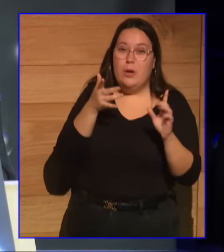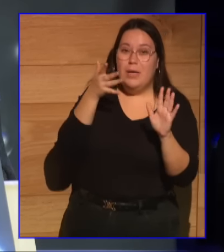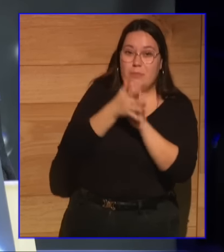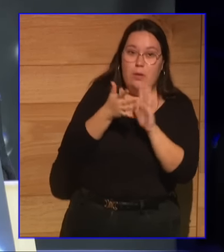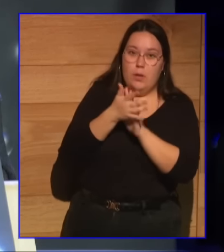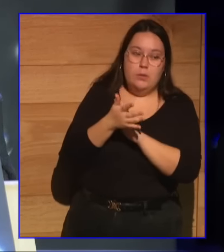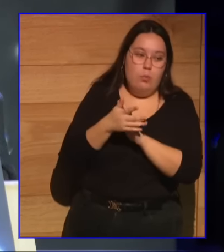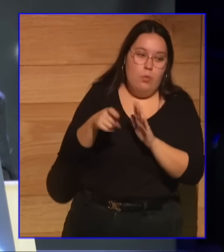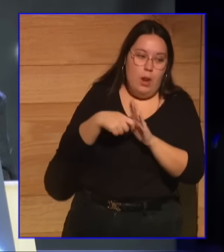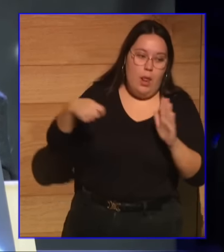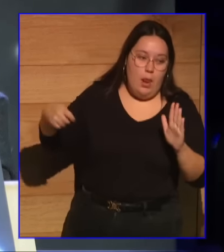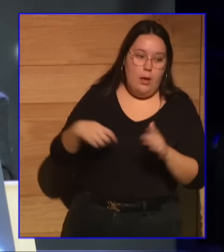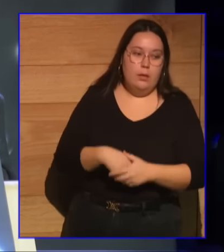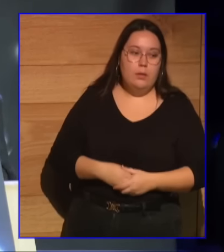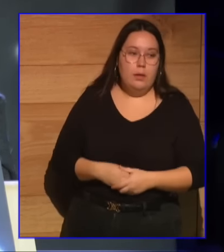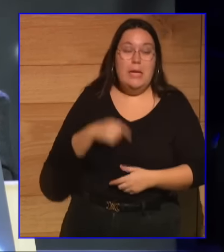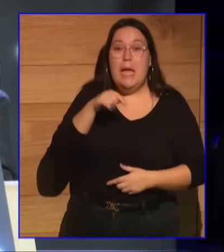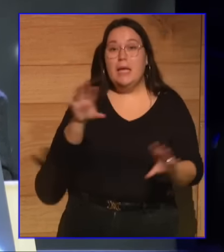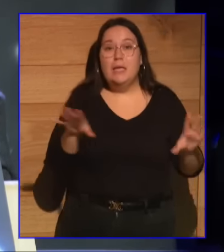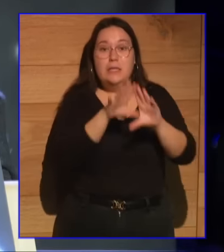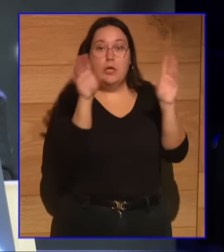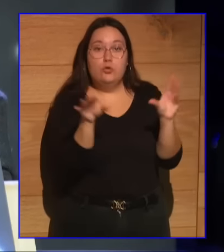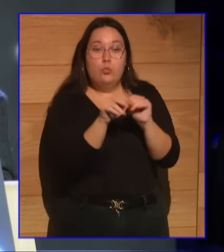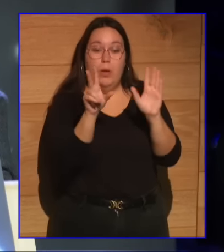inacabables, aquí las resumen en el vídeo